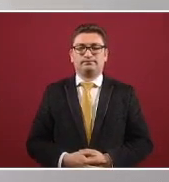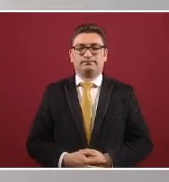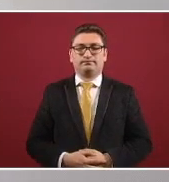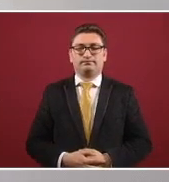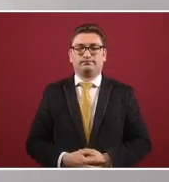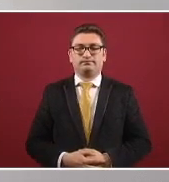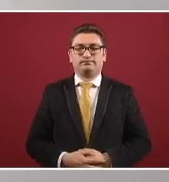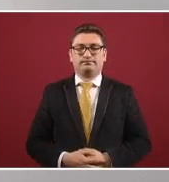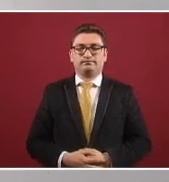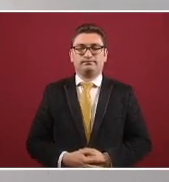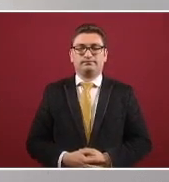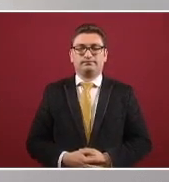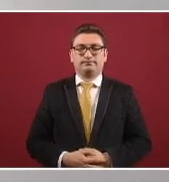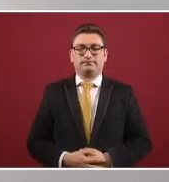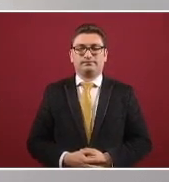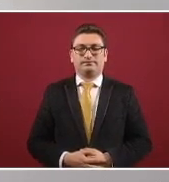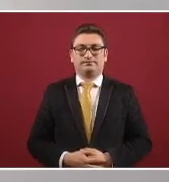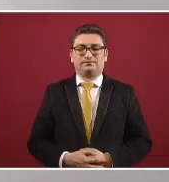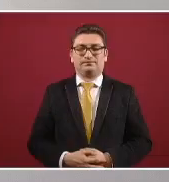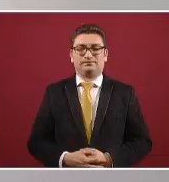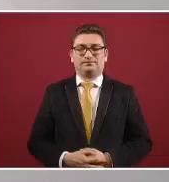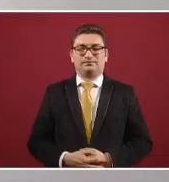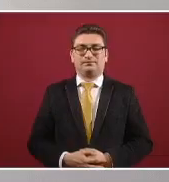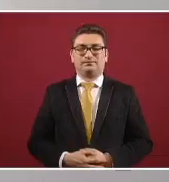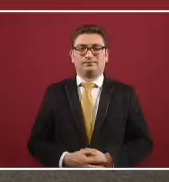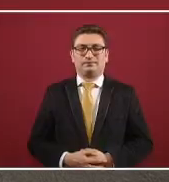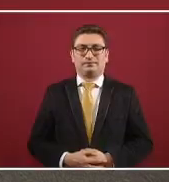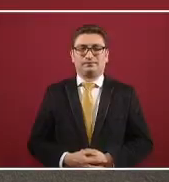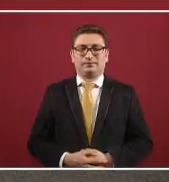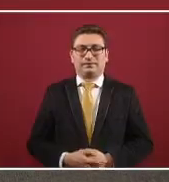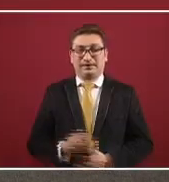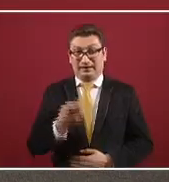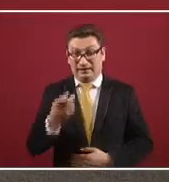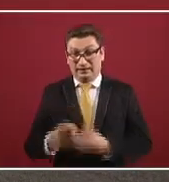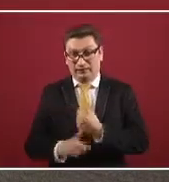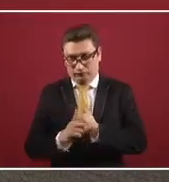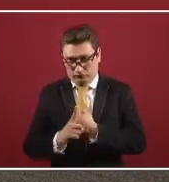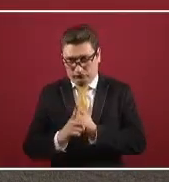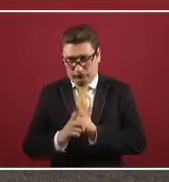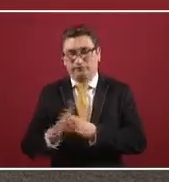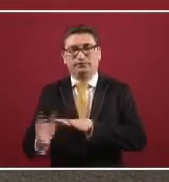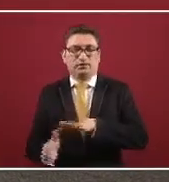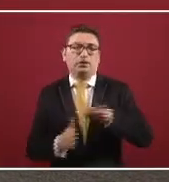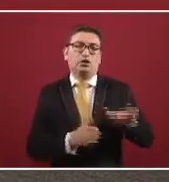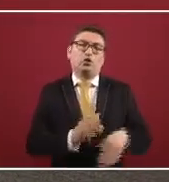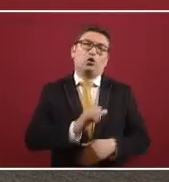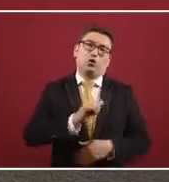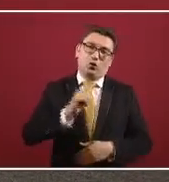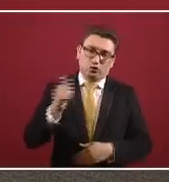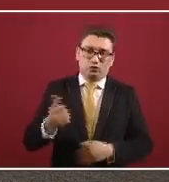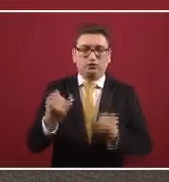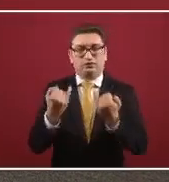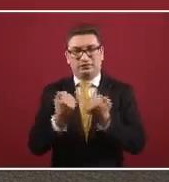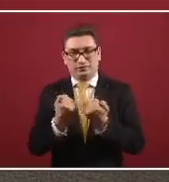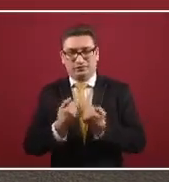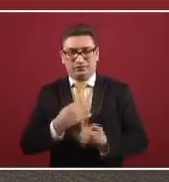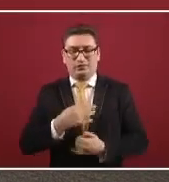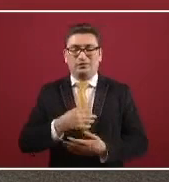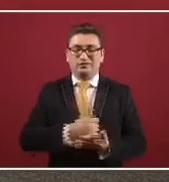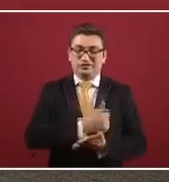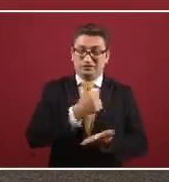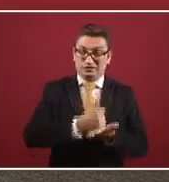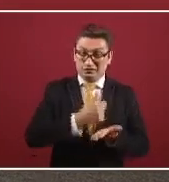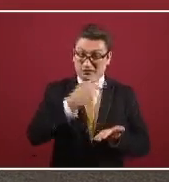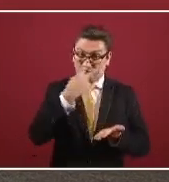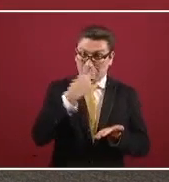Estamos resolviendo también lo de el tren Toluca, Ciudad de México.